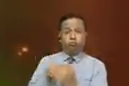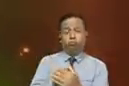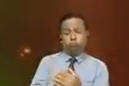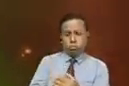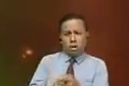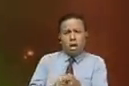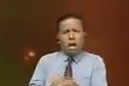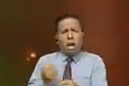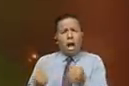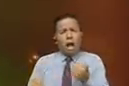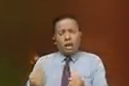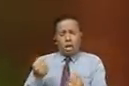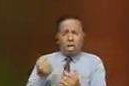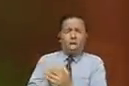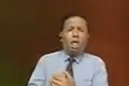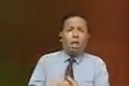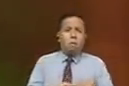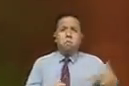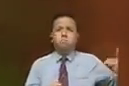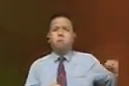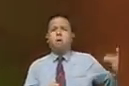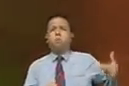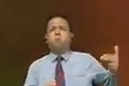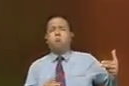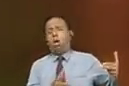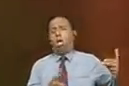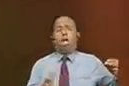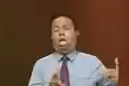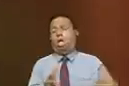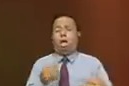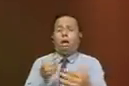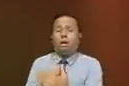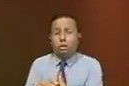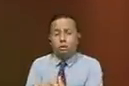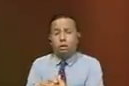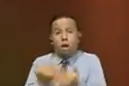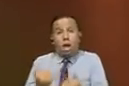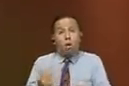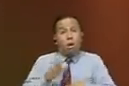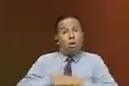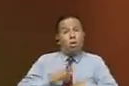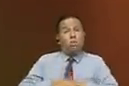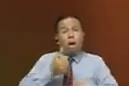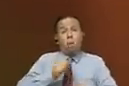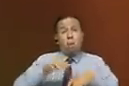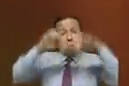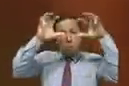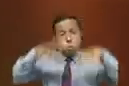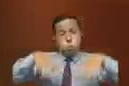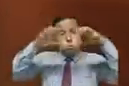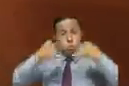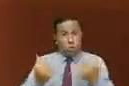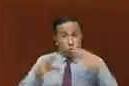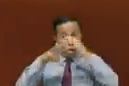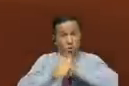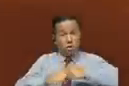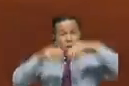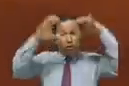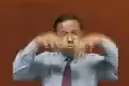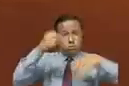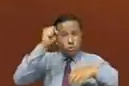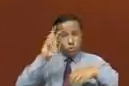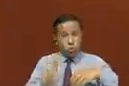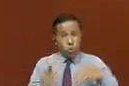este momento ya han sido retiradas por la fuerte lluvia que se registra a esta hora de la noche por el